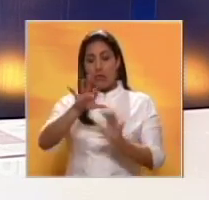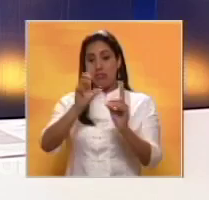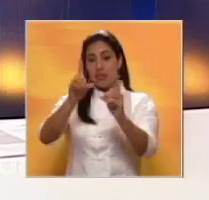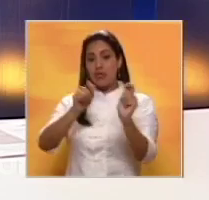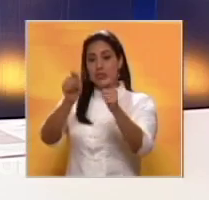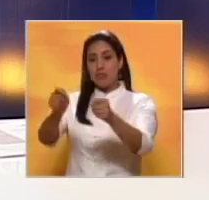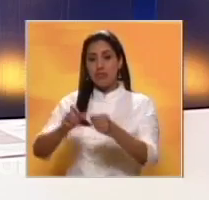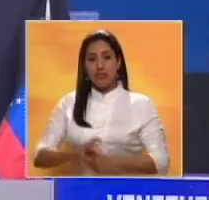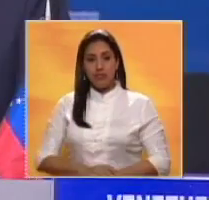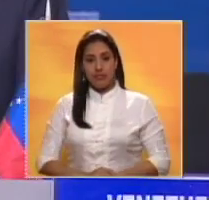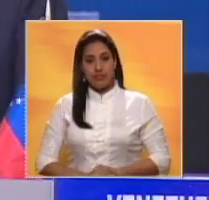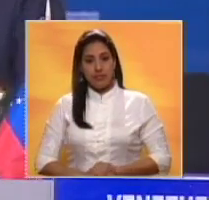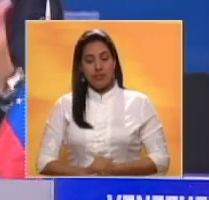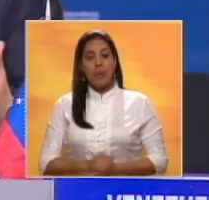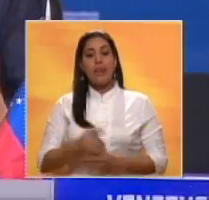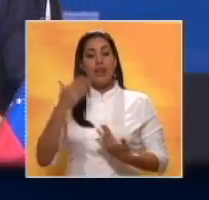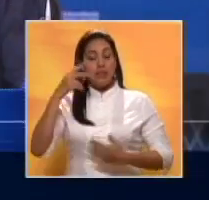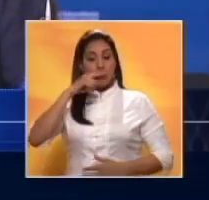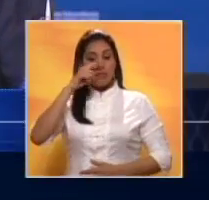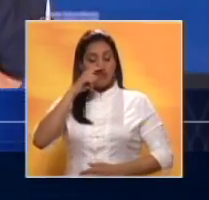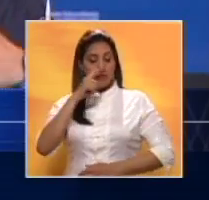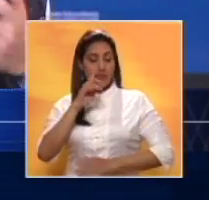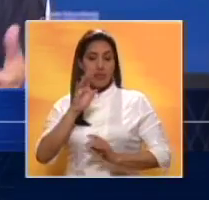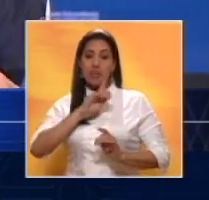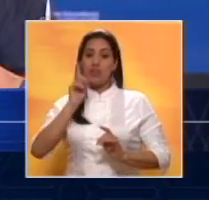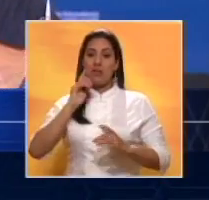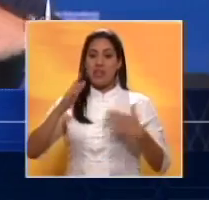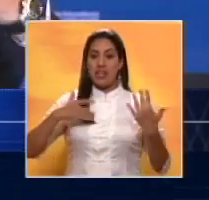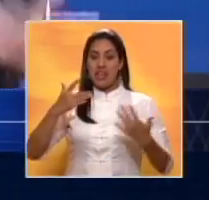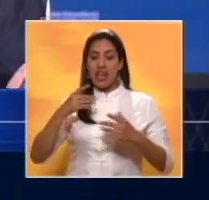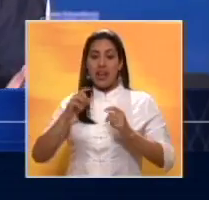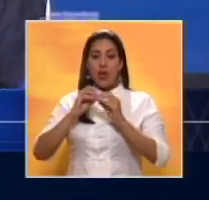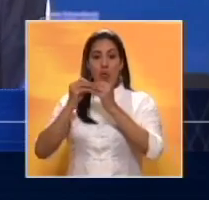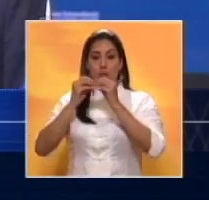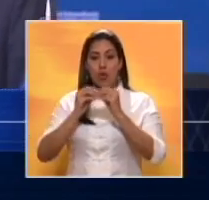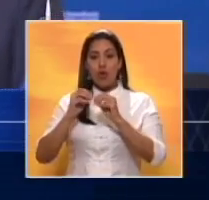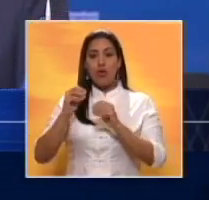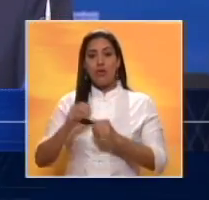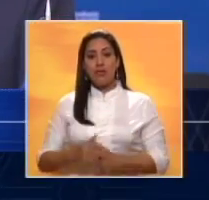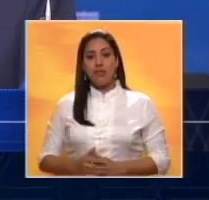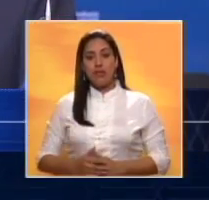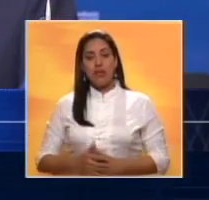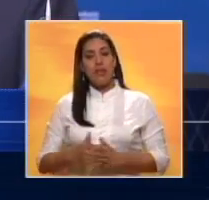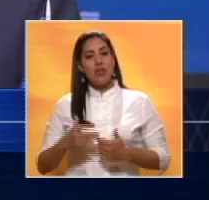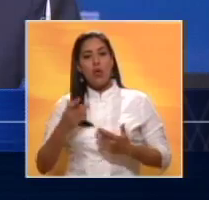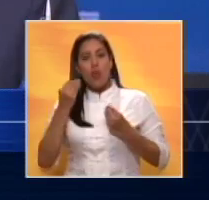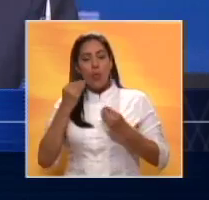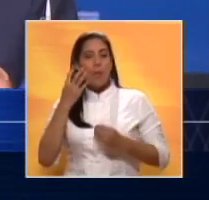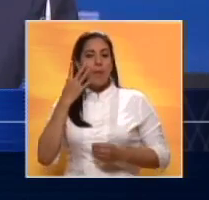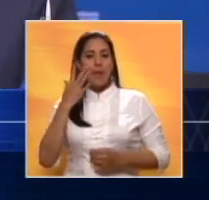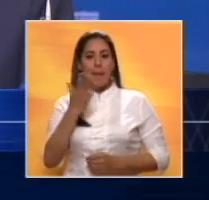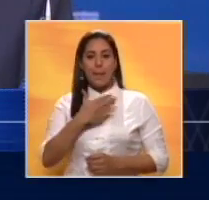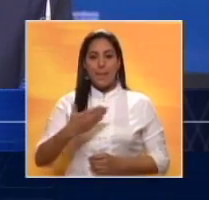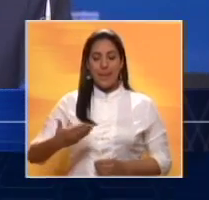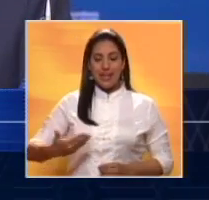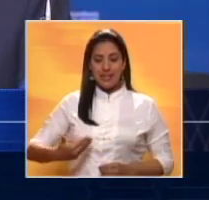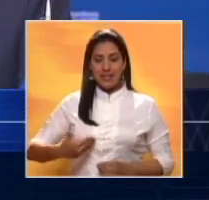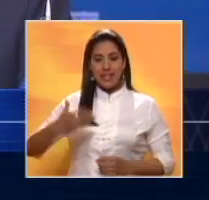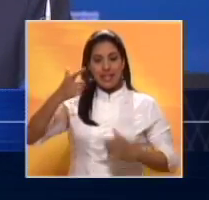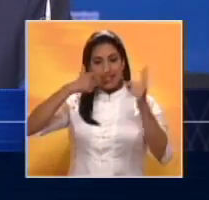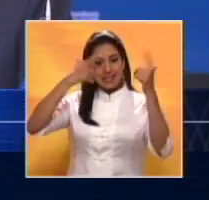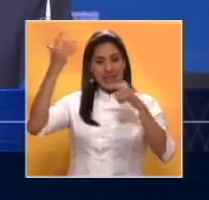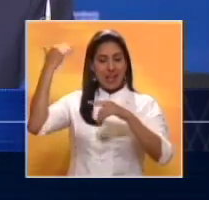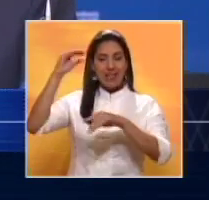pueblo. La burguesía con ánimo restaurador, como el presidente, el comandante Hugo